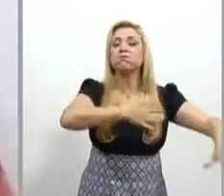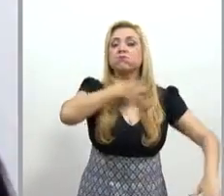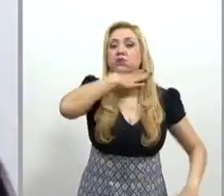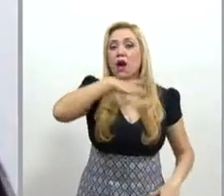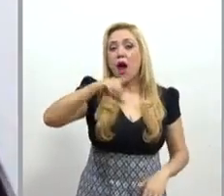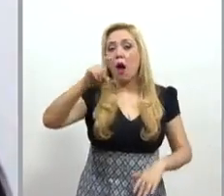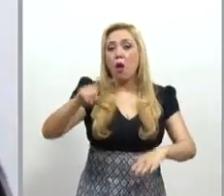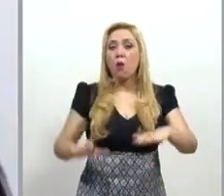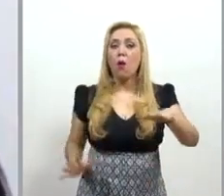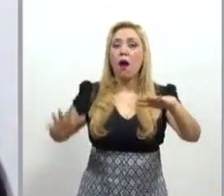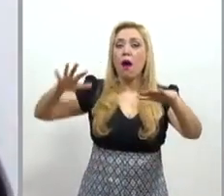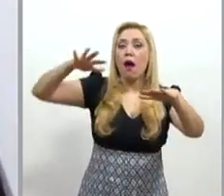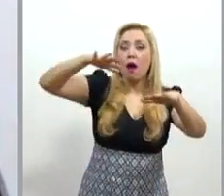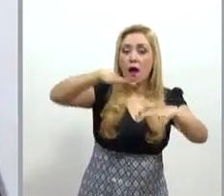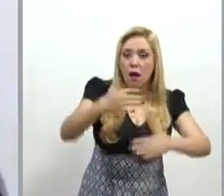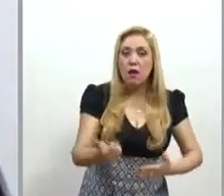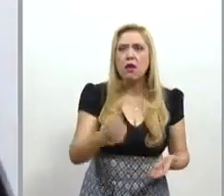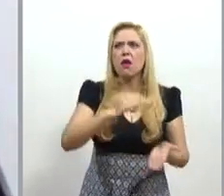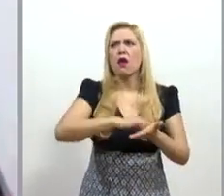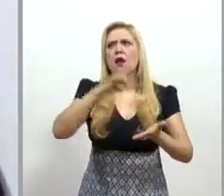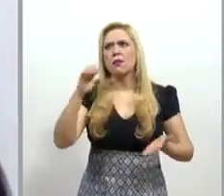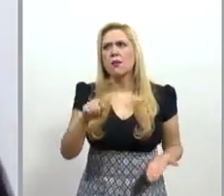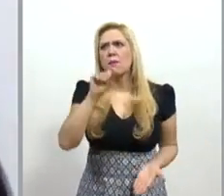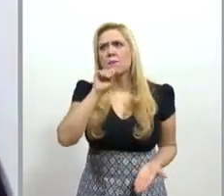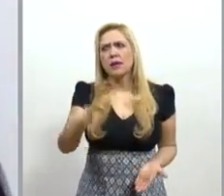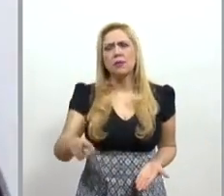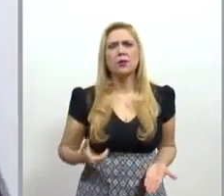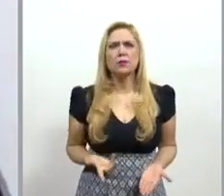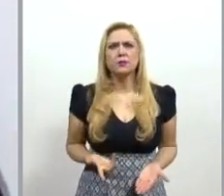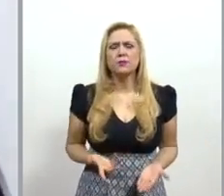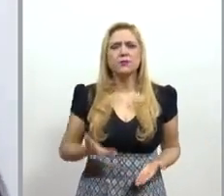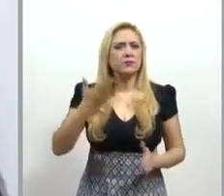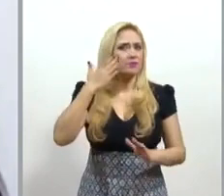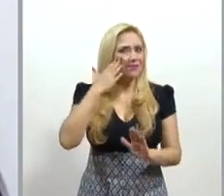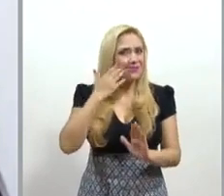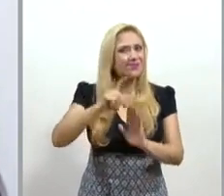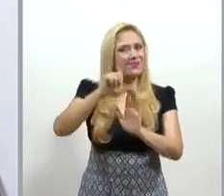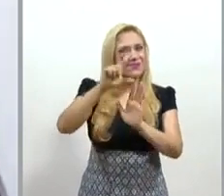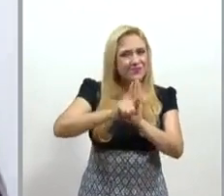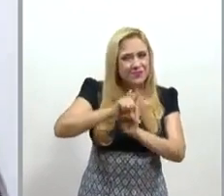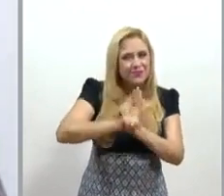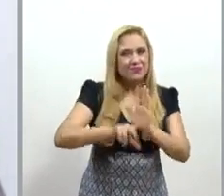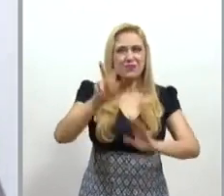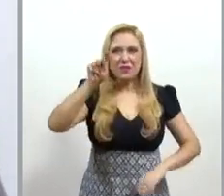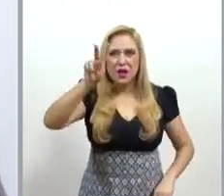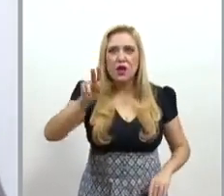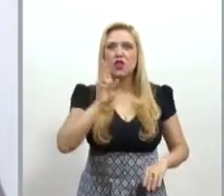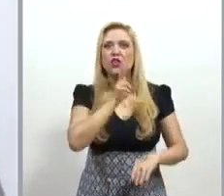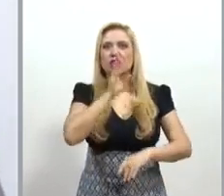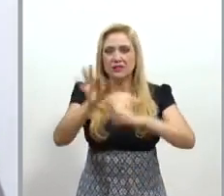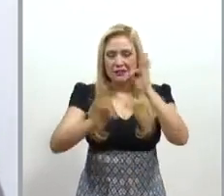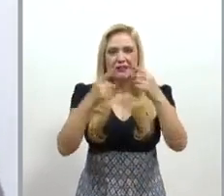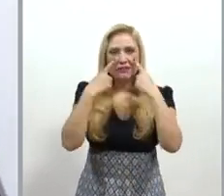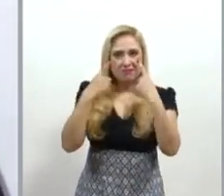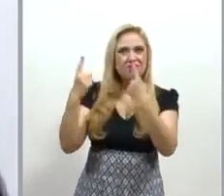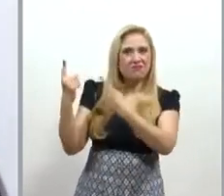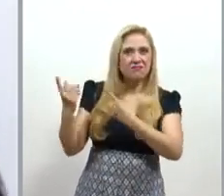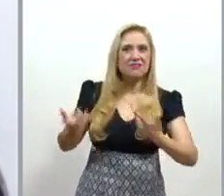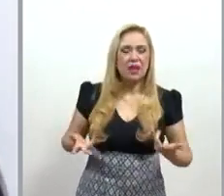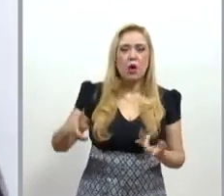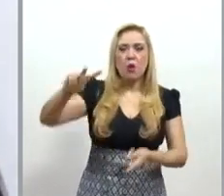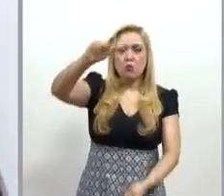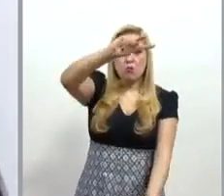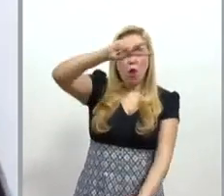vemos algunos otros ejemplos que son icónicos, que vemos en las redes sociales, en los medios de comunicación, como el deshielo de los polos,